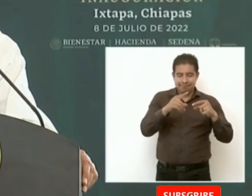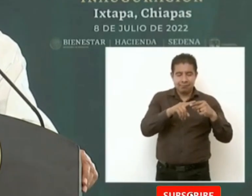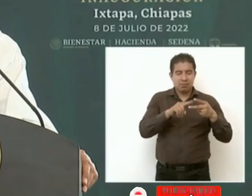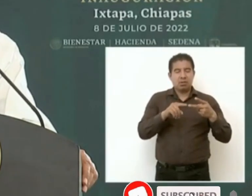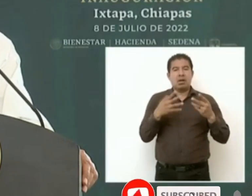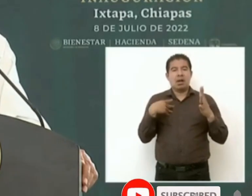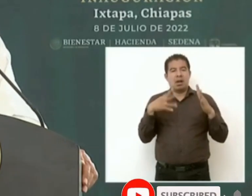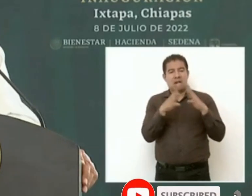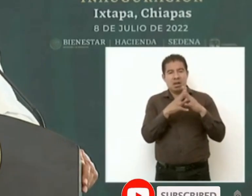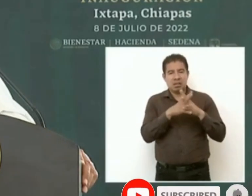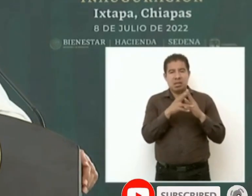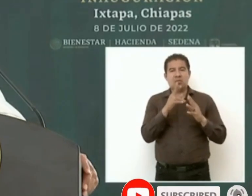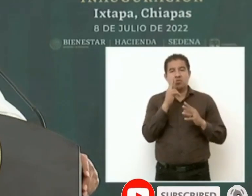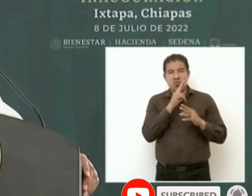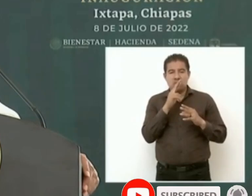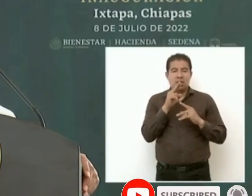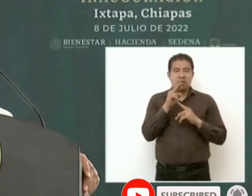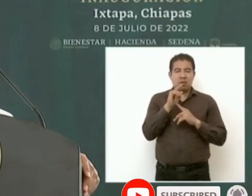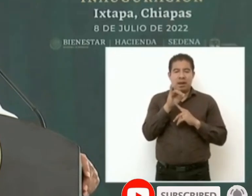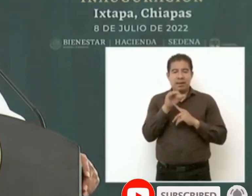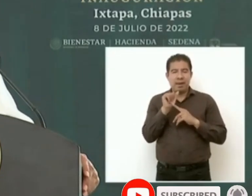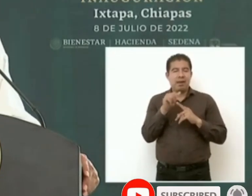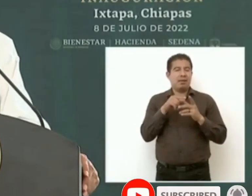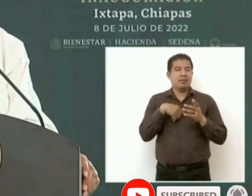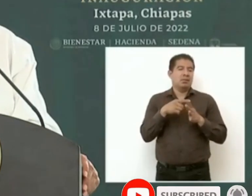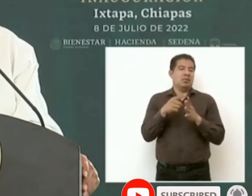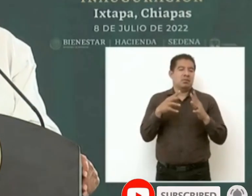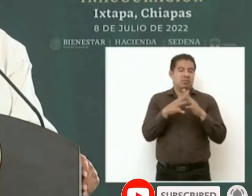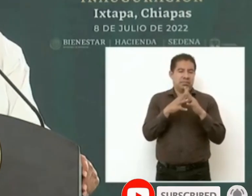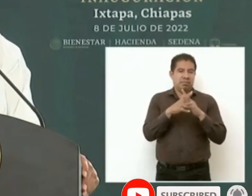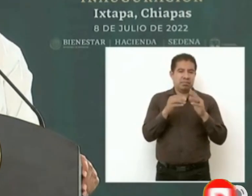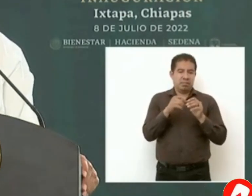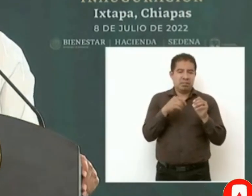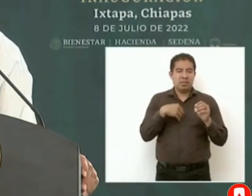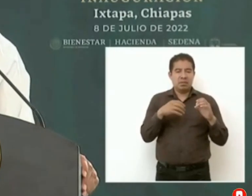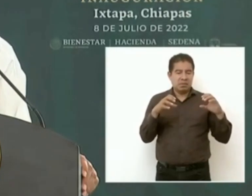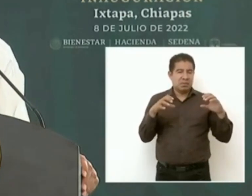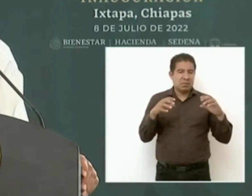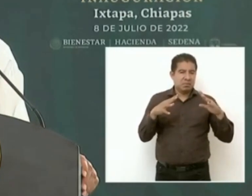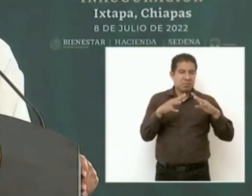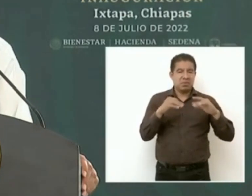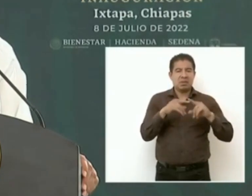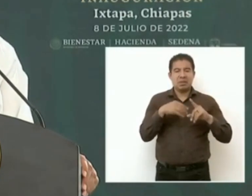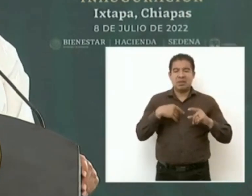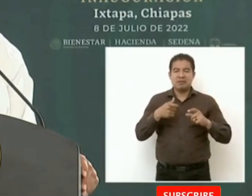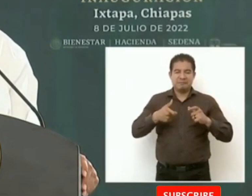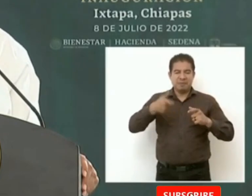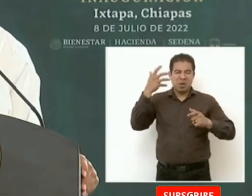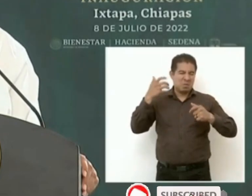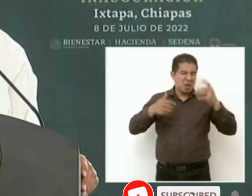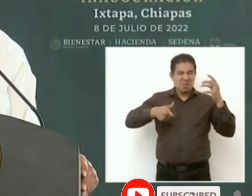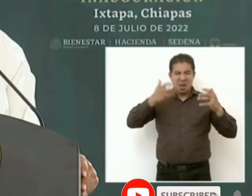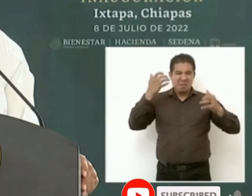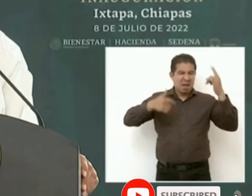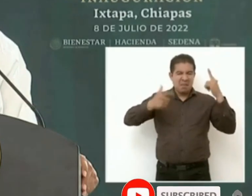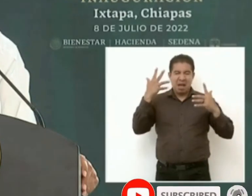Ucrania y se descontroló la economía en el mundo y hay inflación, es decir, aumento de